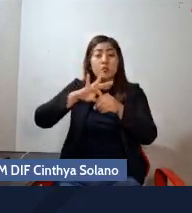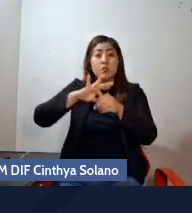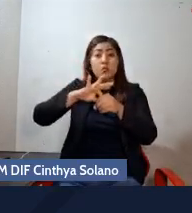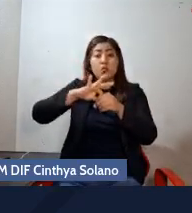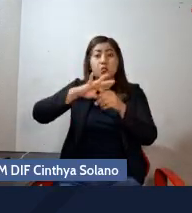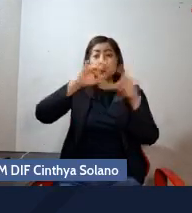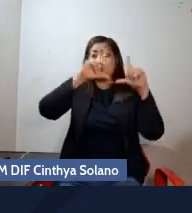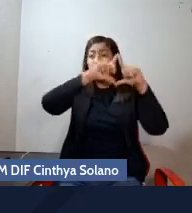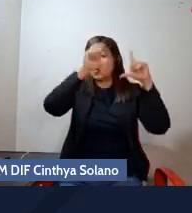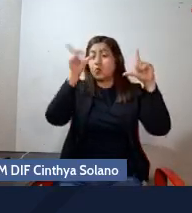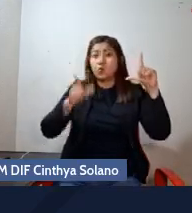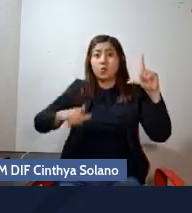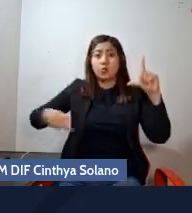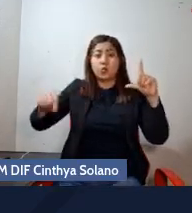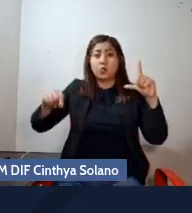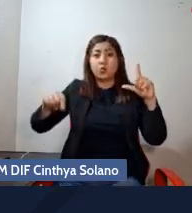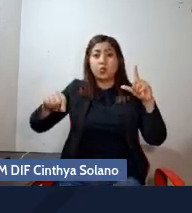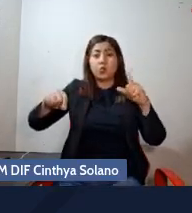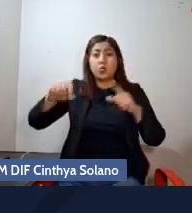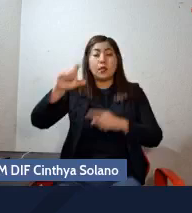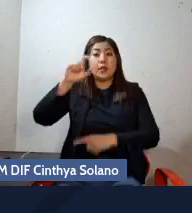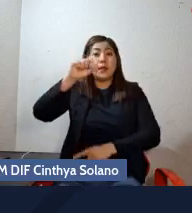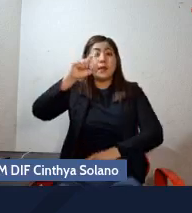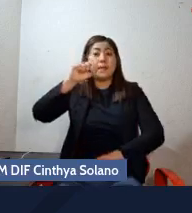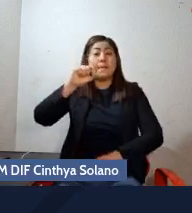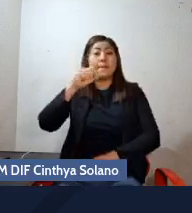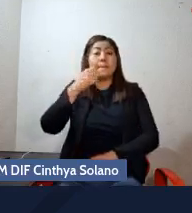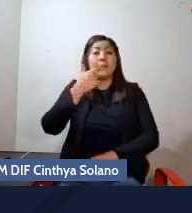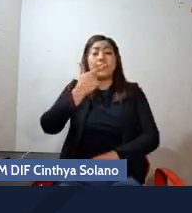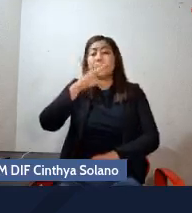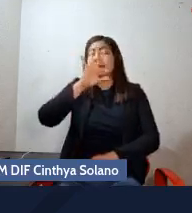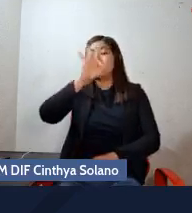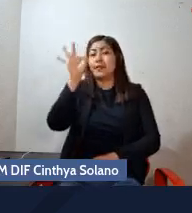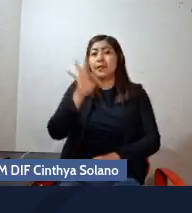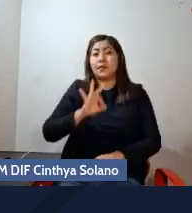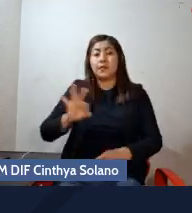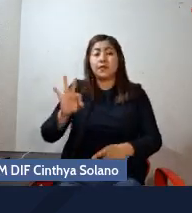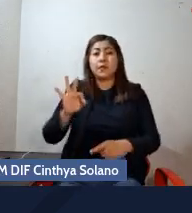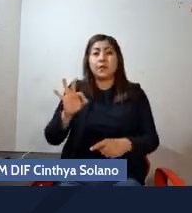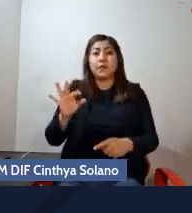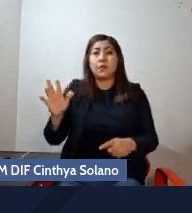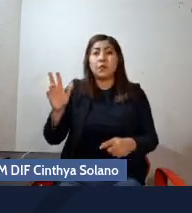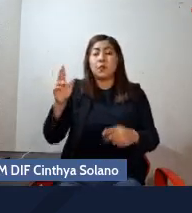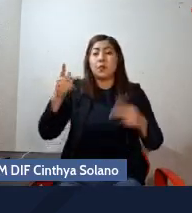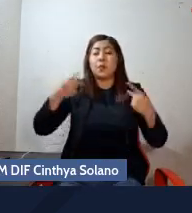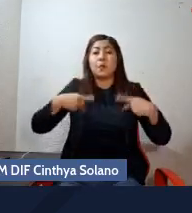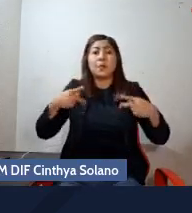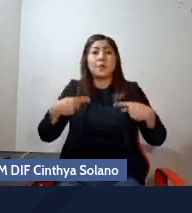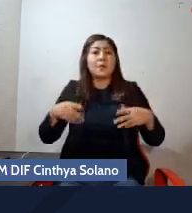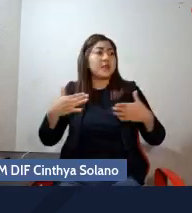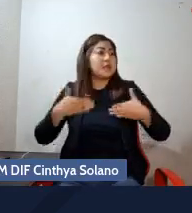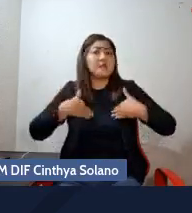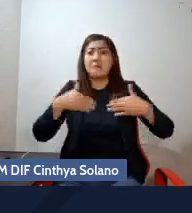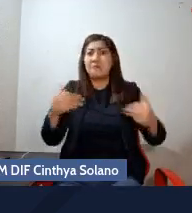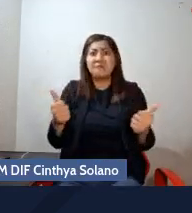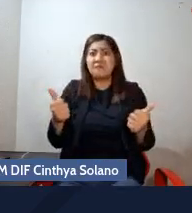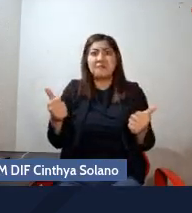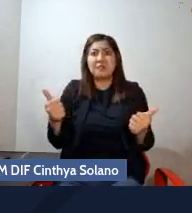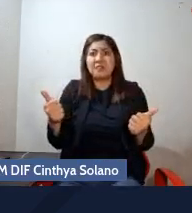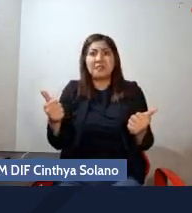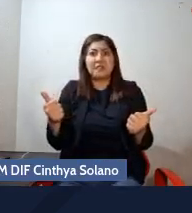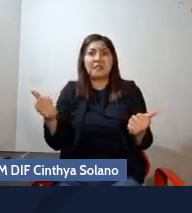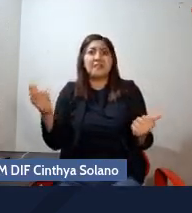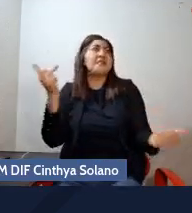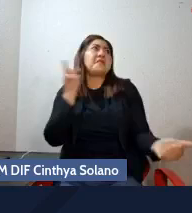27.7% de la población, de la ciudadanía, obviamente, dicen que no entienden de política, por eso no votan.